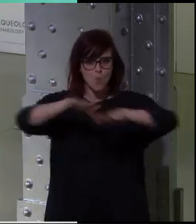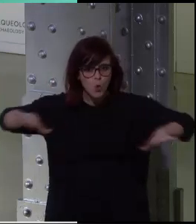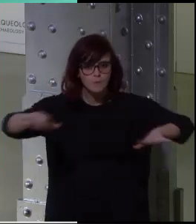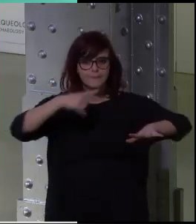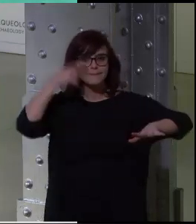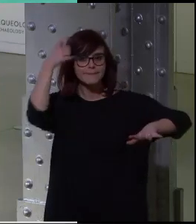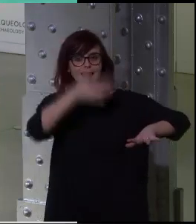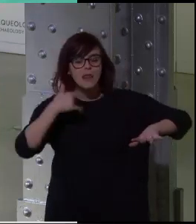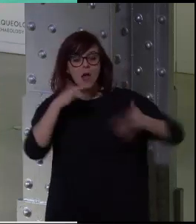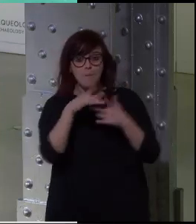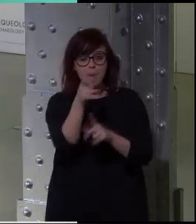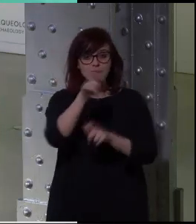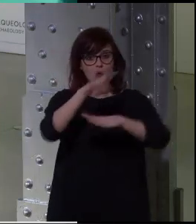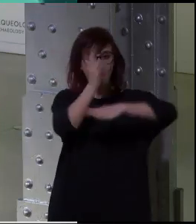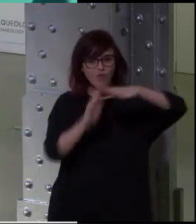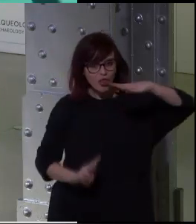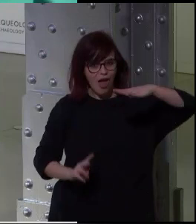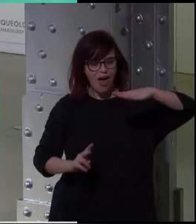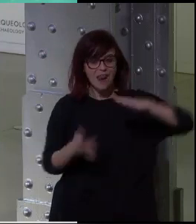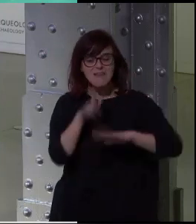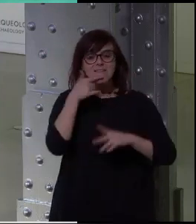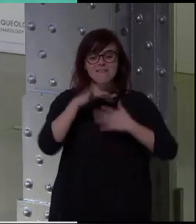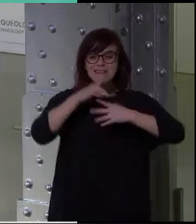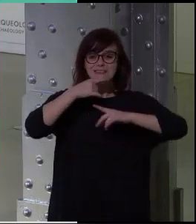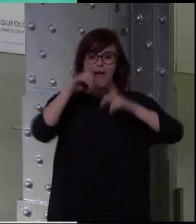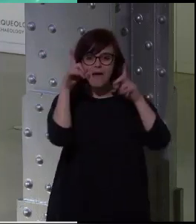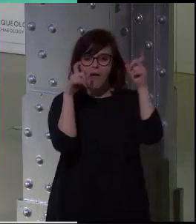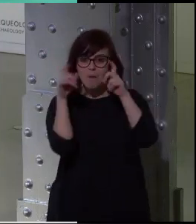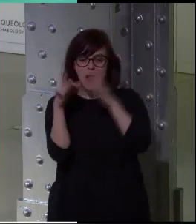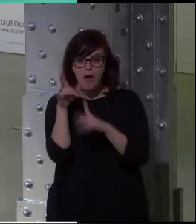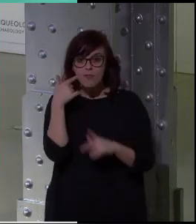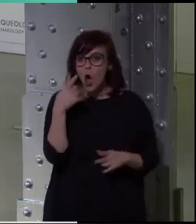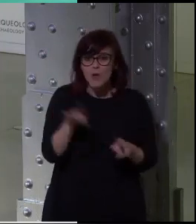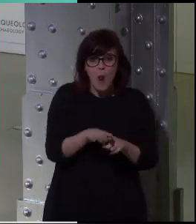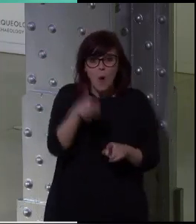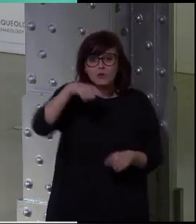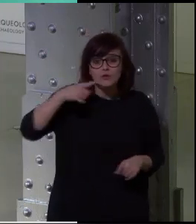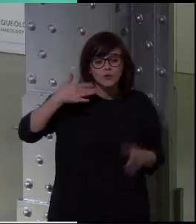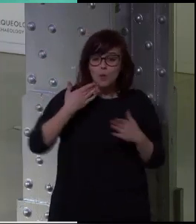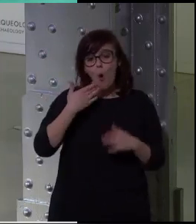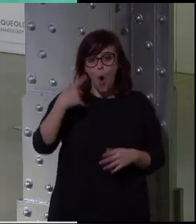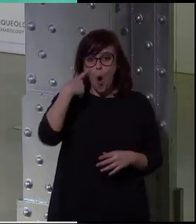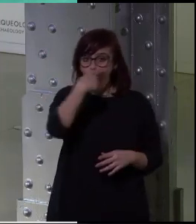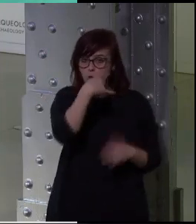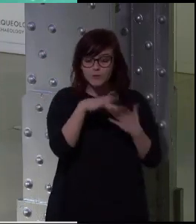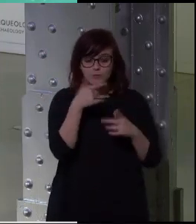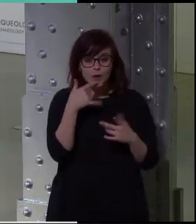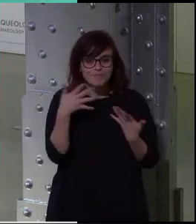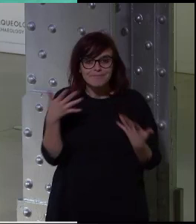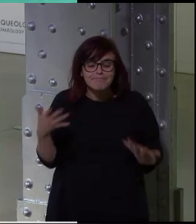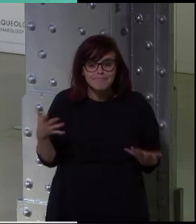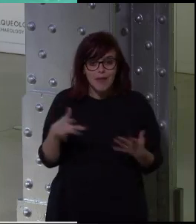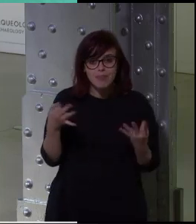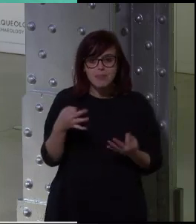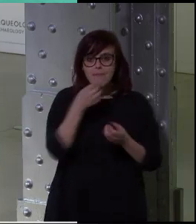y siempre digo a la gente que le gusta bucear y que tiene cámaras, y digo, sois unos ojos de lo que pasa debajo del agua, y no es denunciar, hay